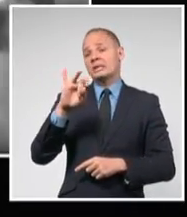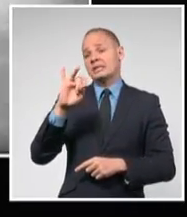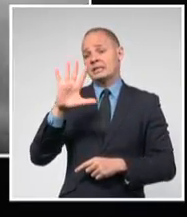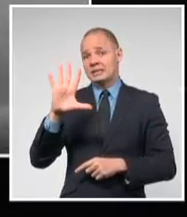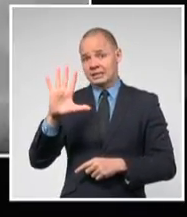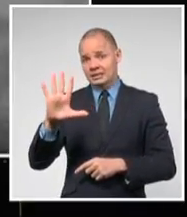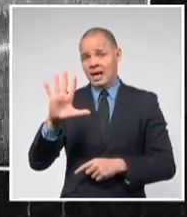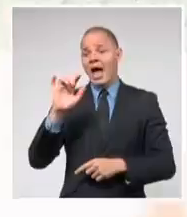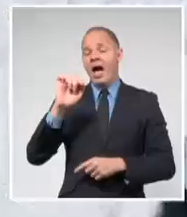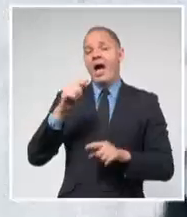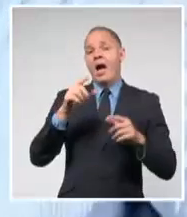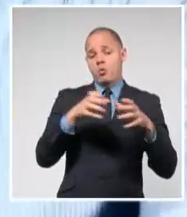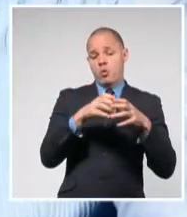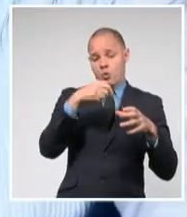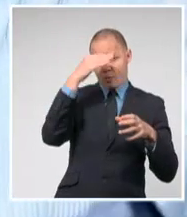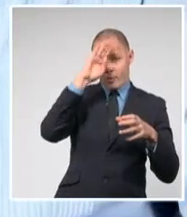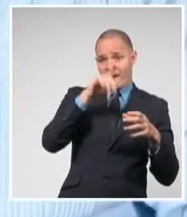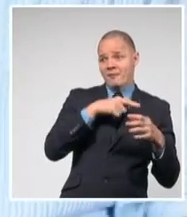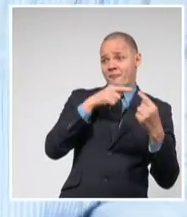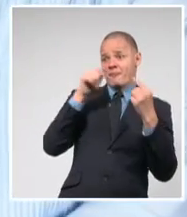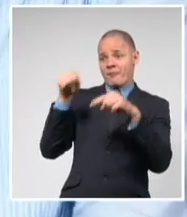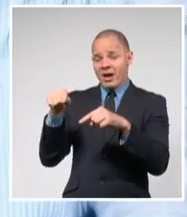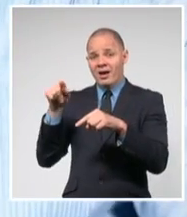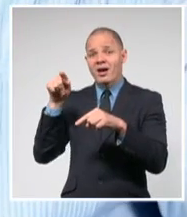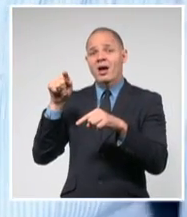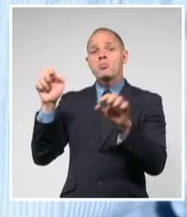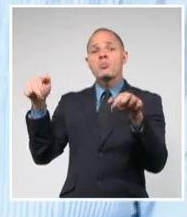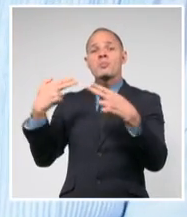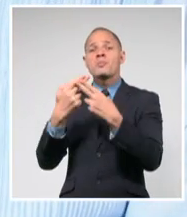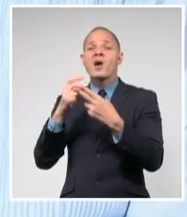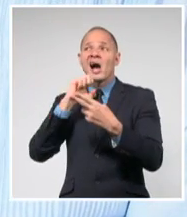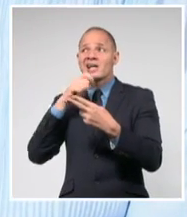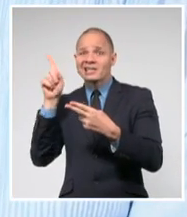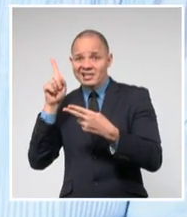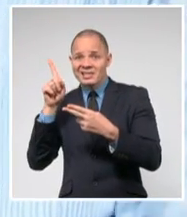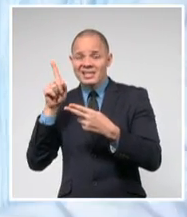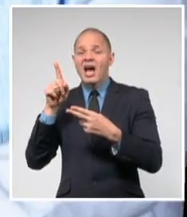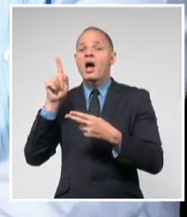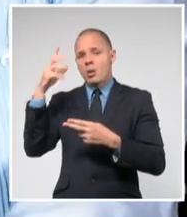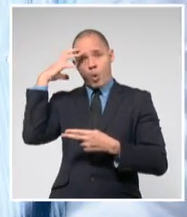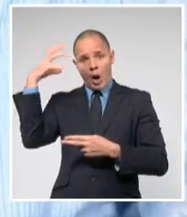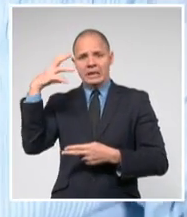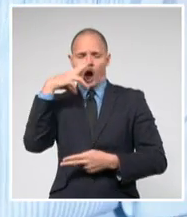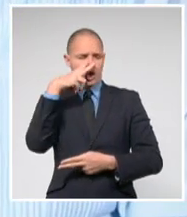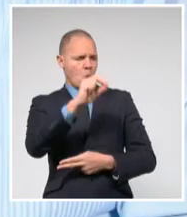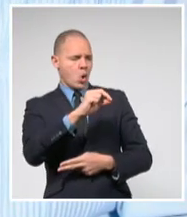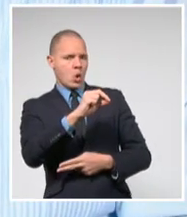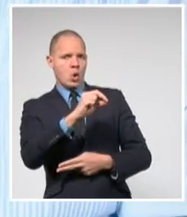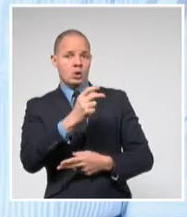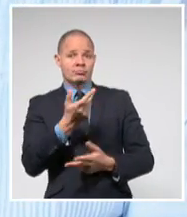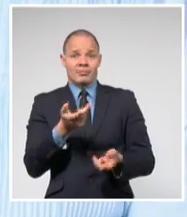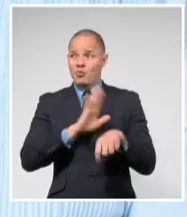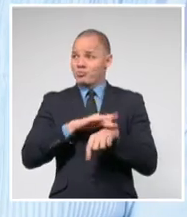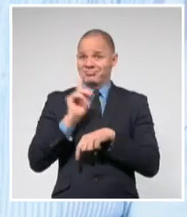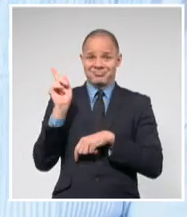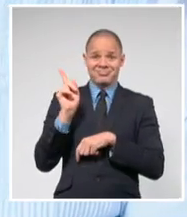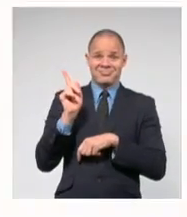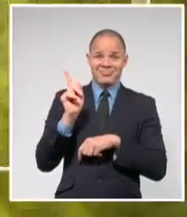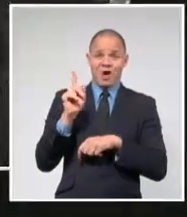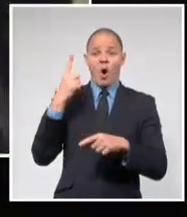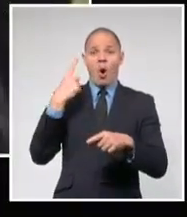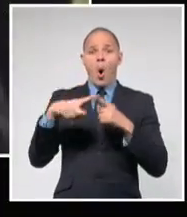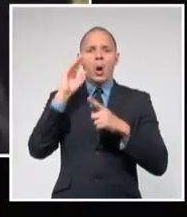la MLB, que la administración de Gerald Ford y Henry Kissinger lo echaron al suelo. El desmontaje de los topes bilaterales de Cuba-Estados